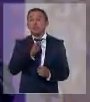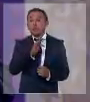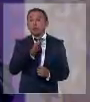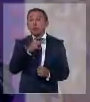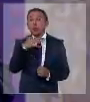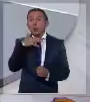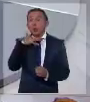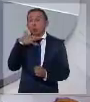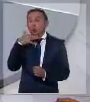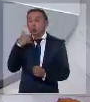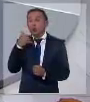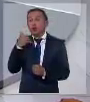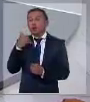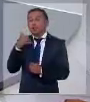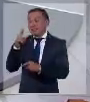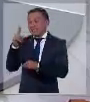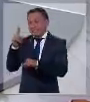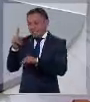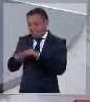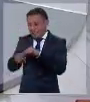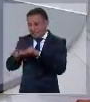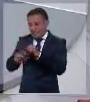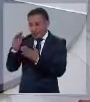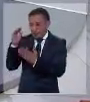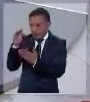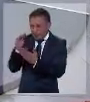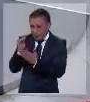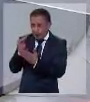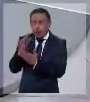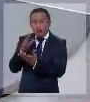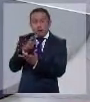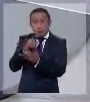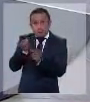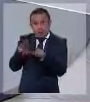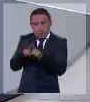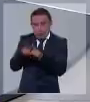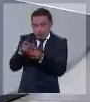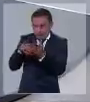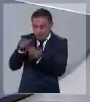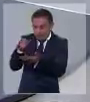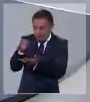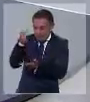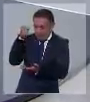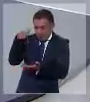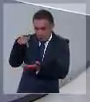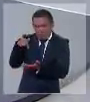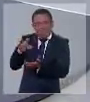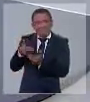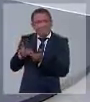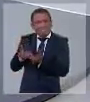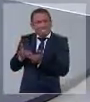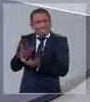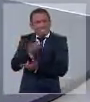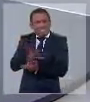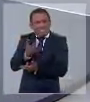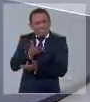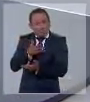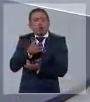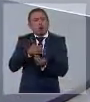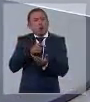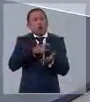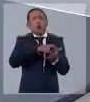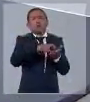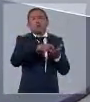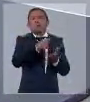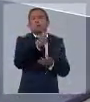medicamentos, con el mismo presupuesto alcanza para entregar medicamentos